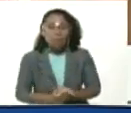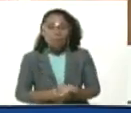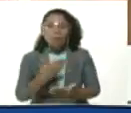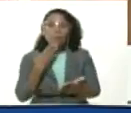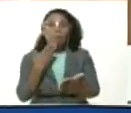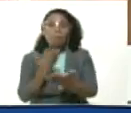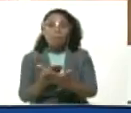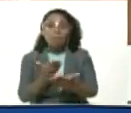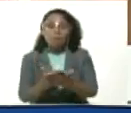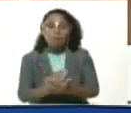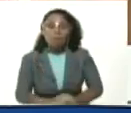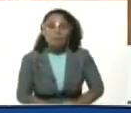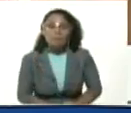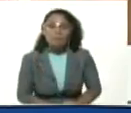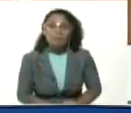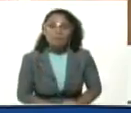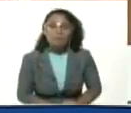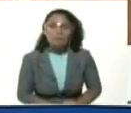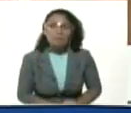pidieron,